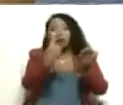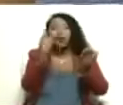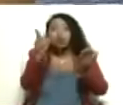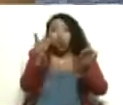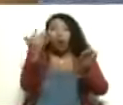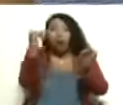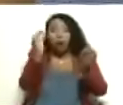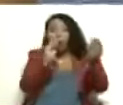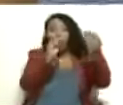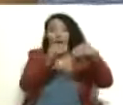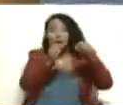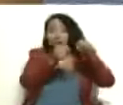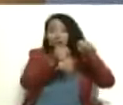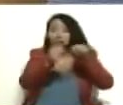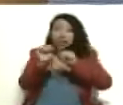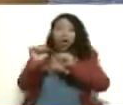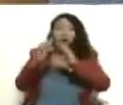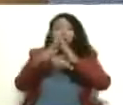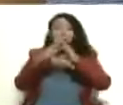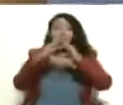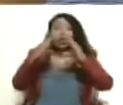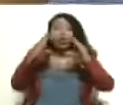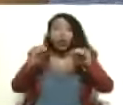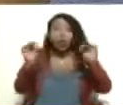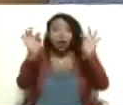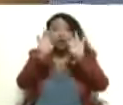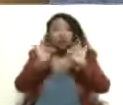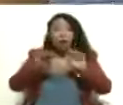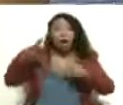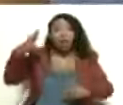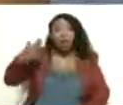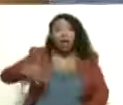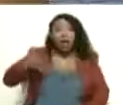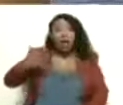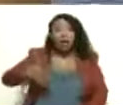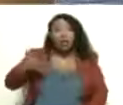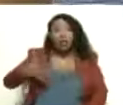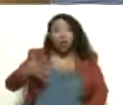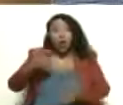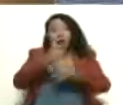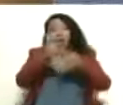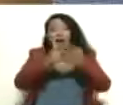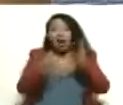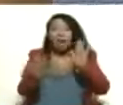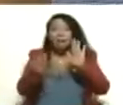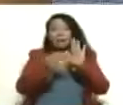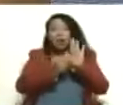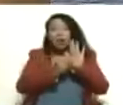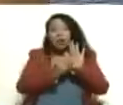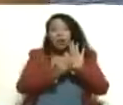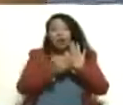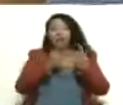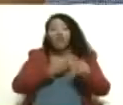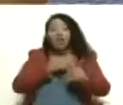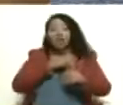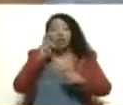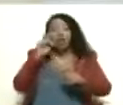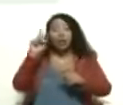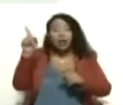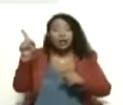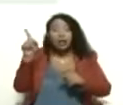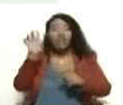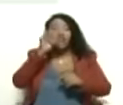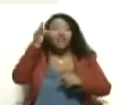acuerdo en rechazar por todos los medios conforme al derecho la línea impuesta fraudulentamente por el laudo arbitral de